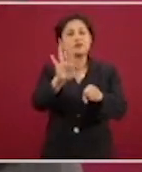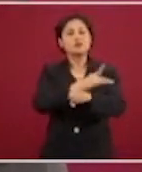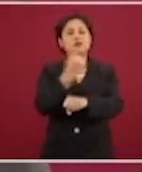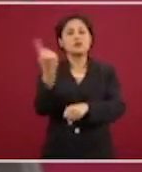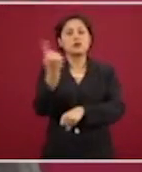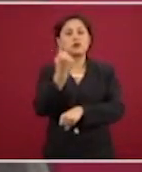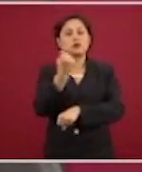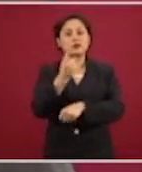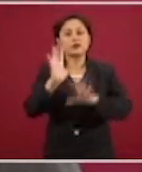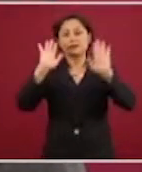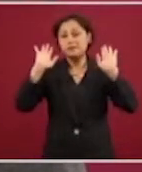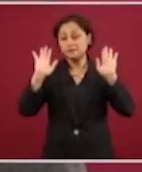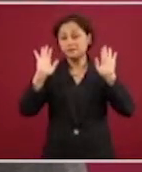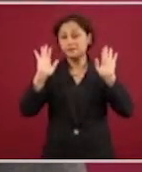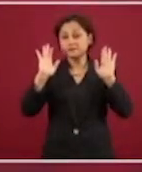el grado